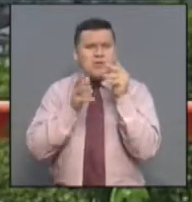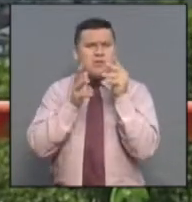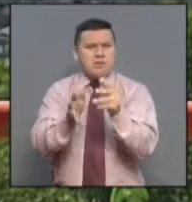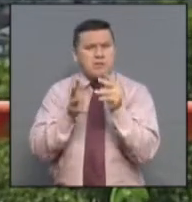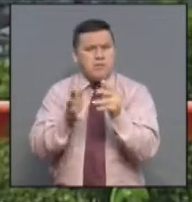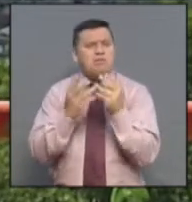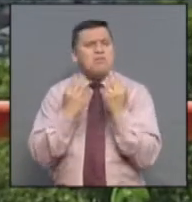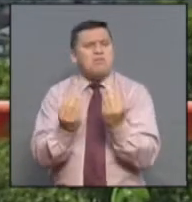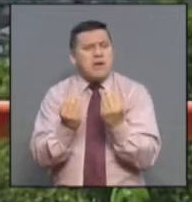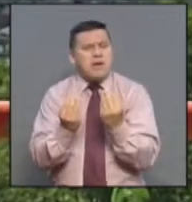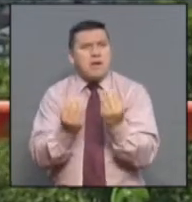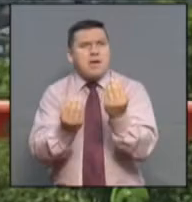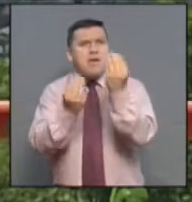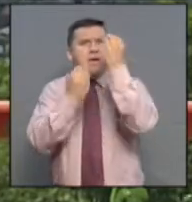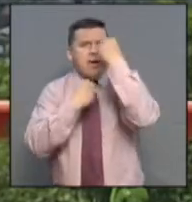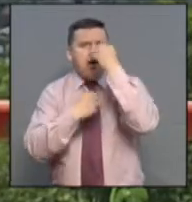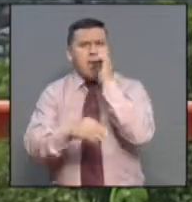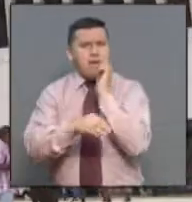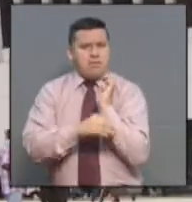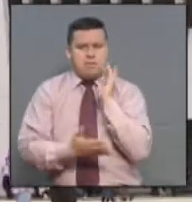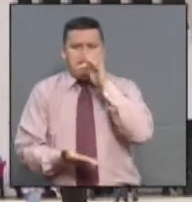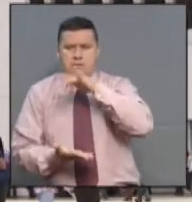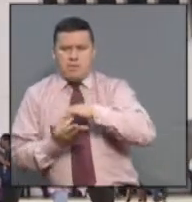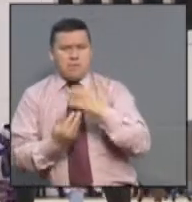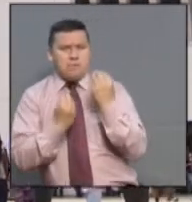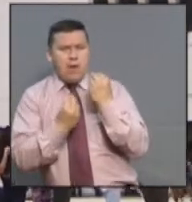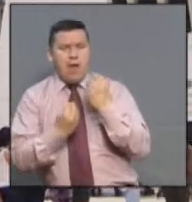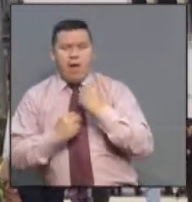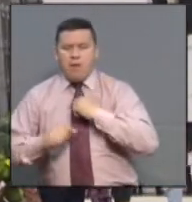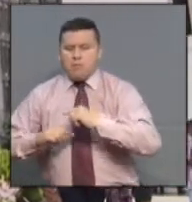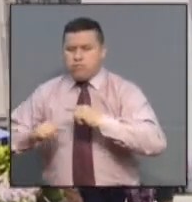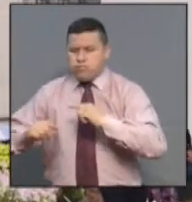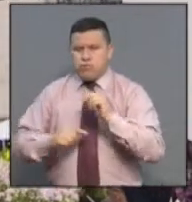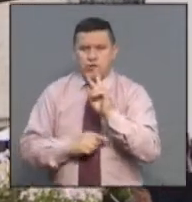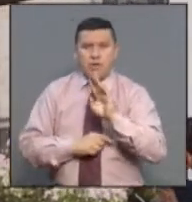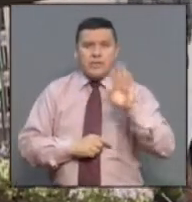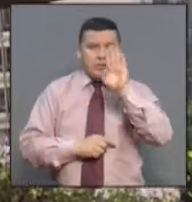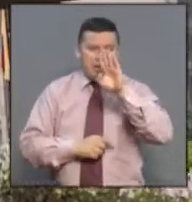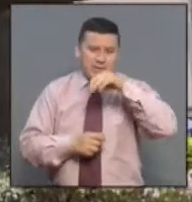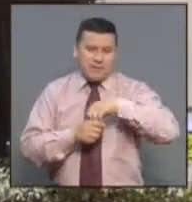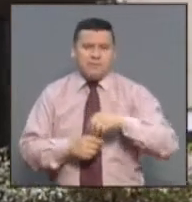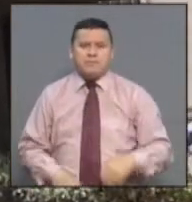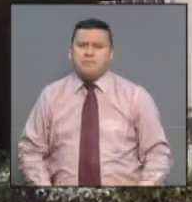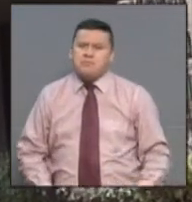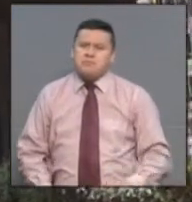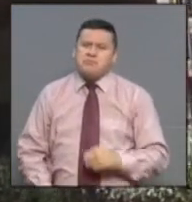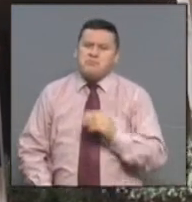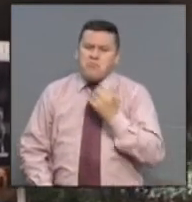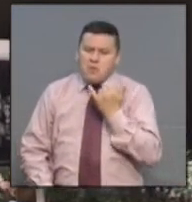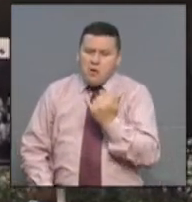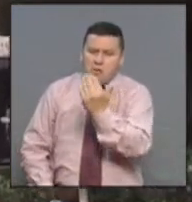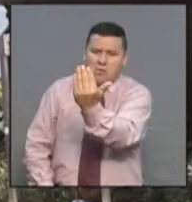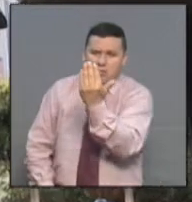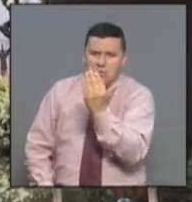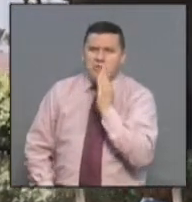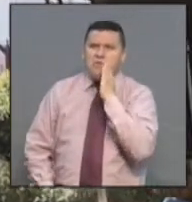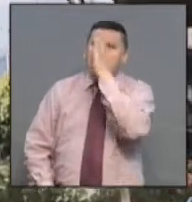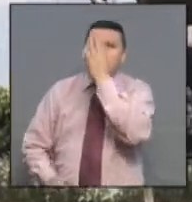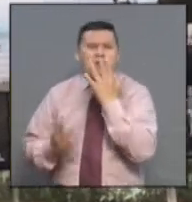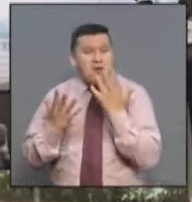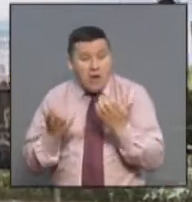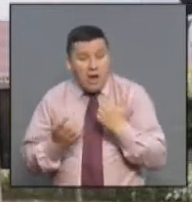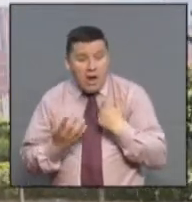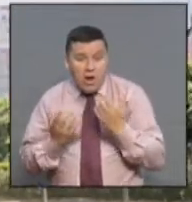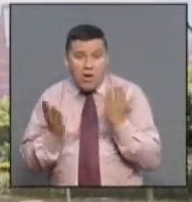capacitados para que estén en cada una de las entidades públicas de estos dos departamentos. ¿Cómo se ve a corto, mediano y largo plazo? ¿Cómo queremos que sea